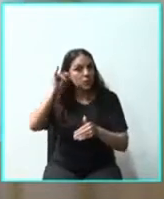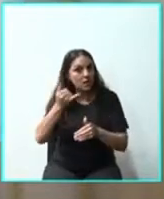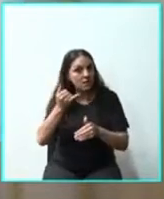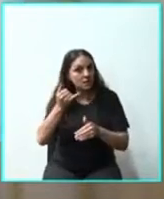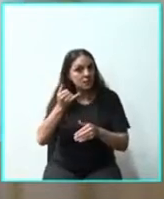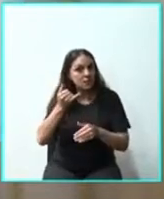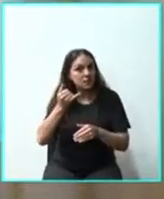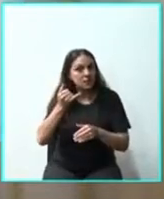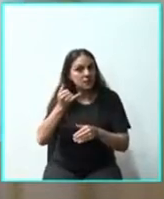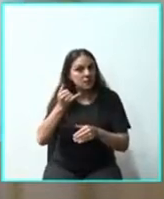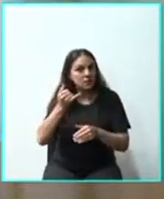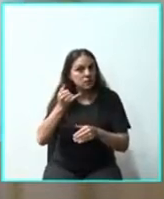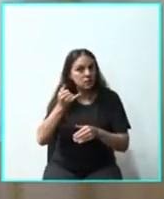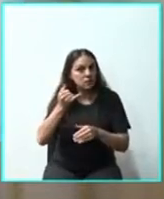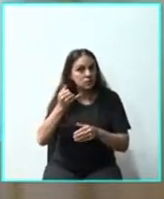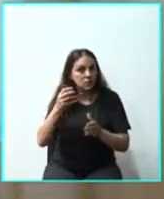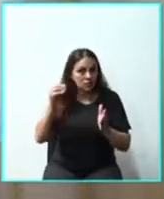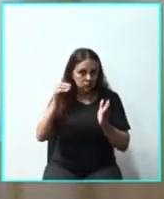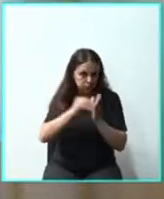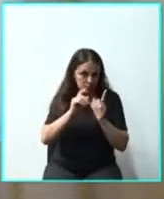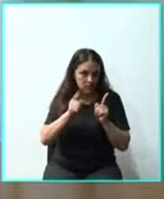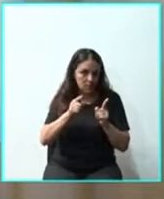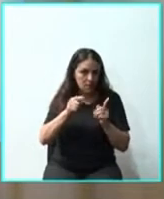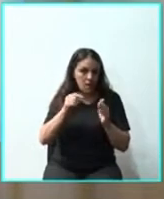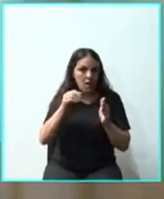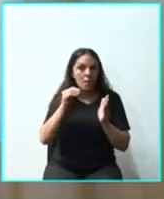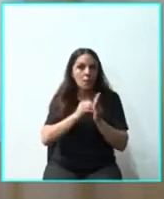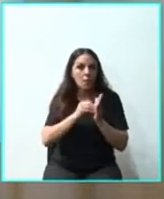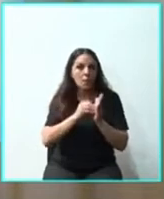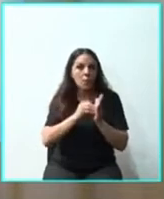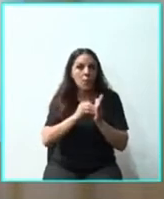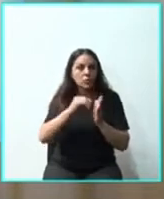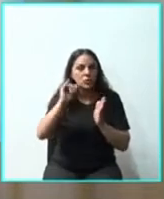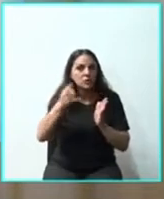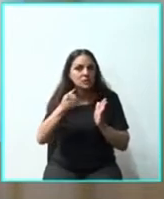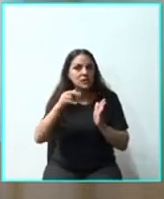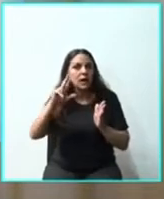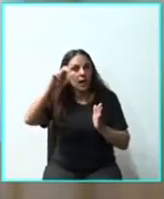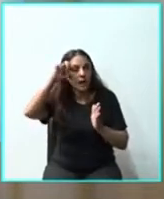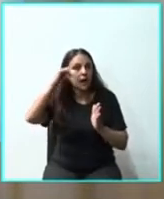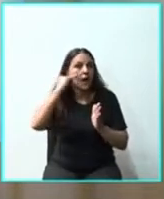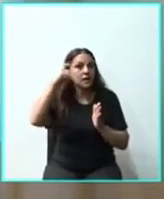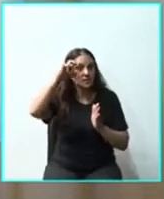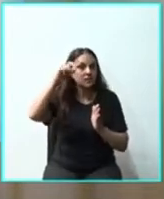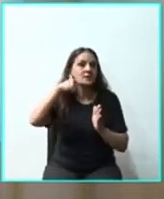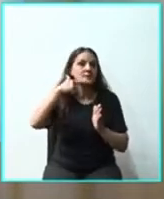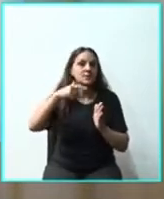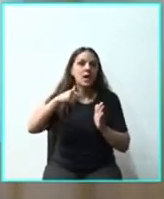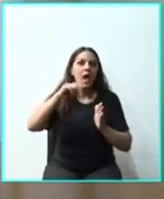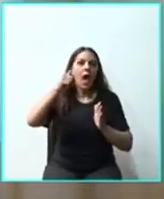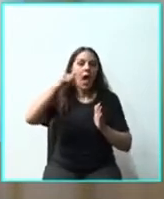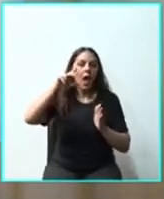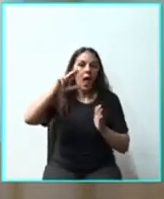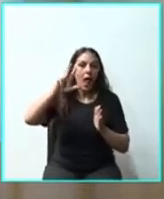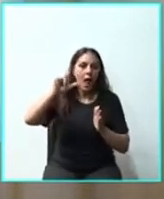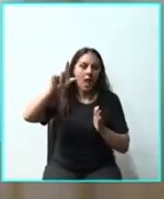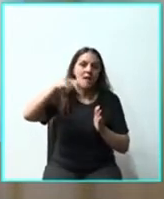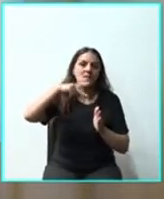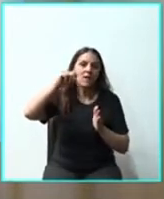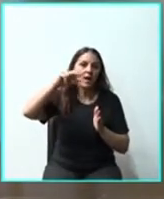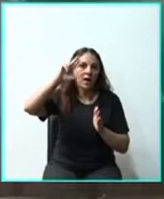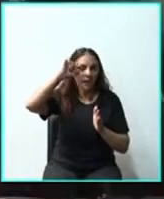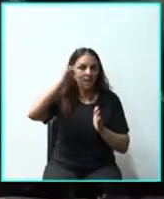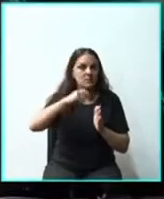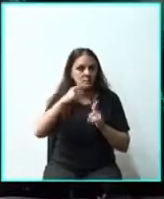afirmativos, con incorporación del voto positivo del diputado Reyes, Álvarez, Palma y Garrido, 19 votos negativos,